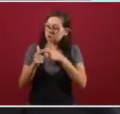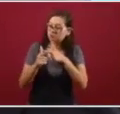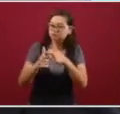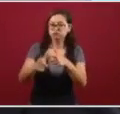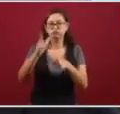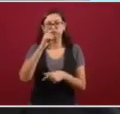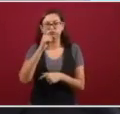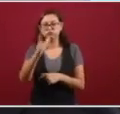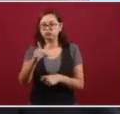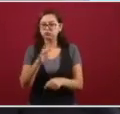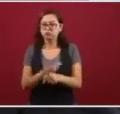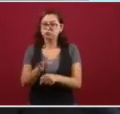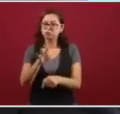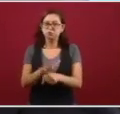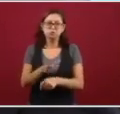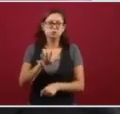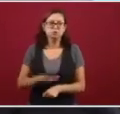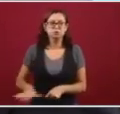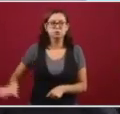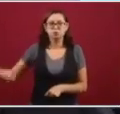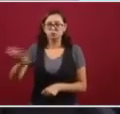servicio hacia nuestros usuarios.